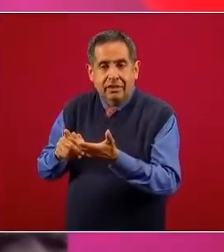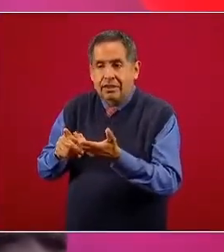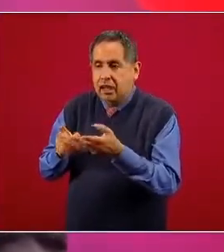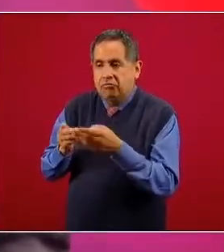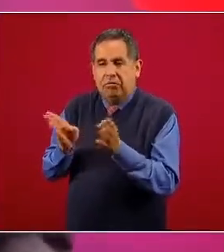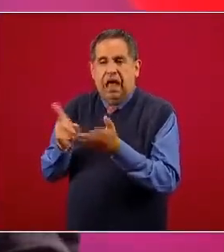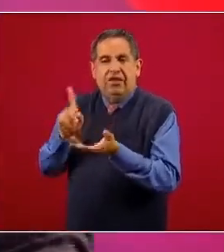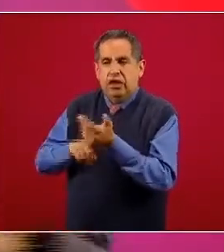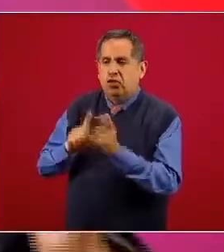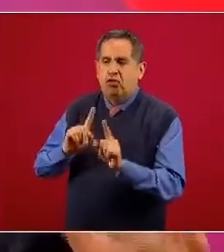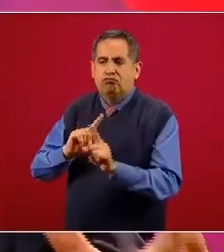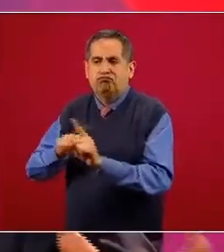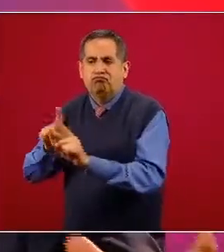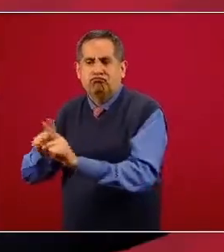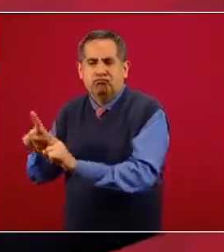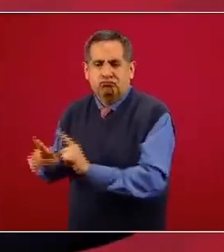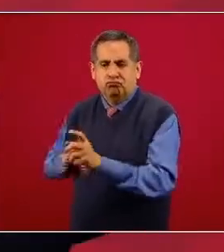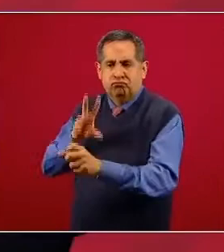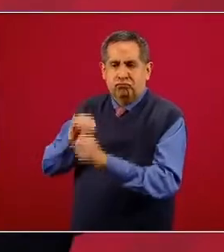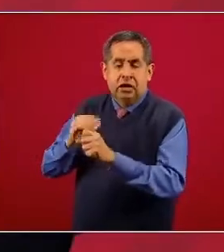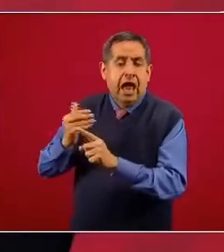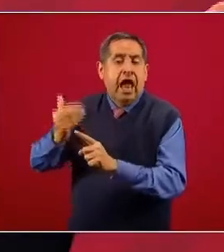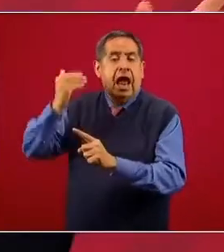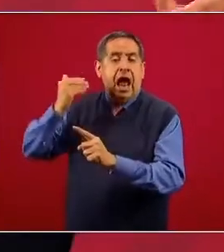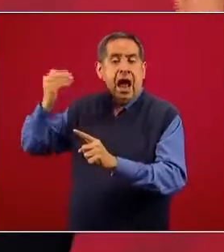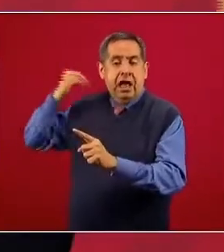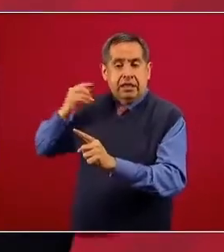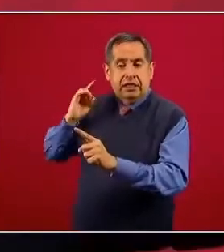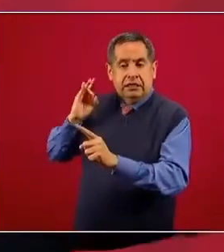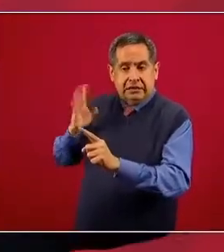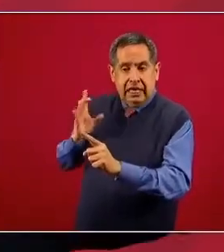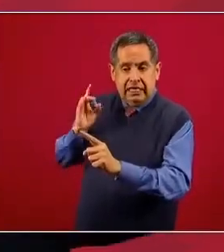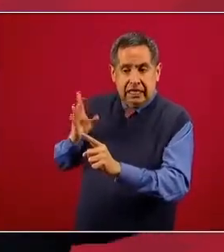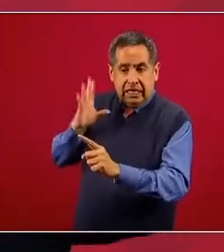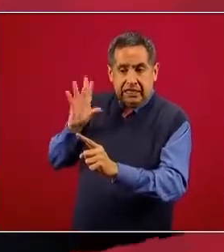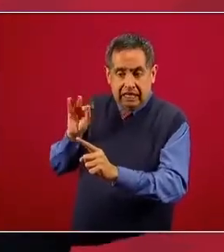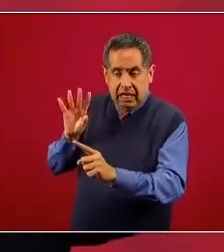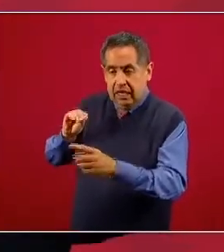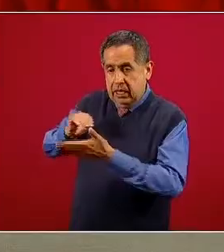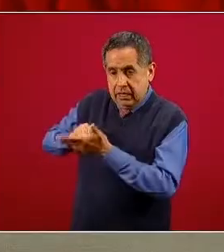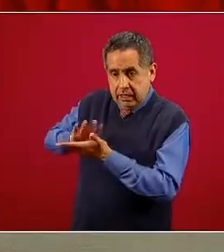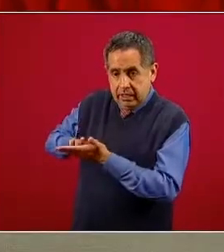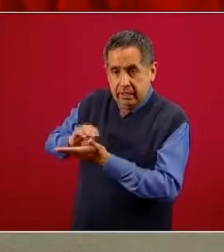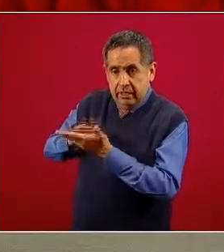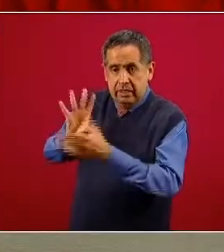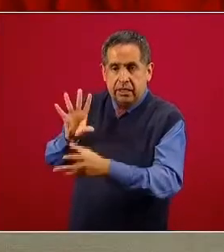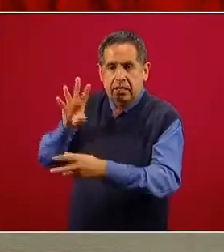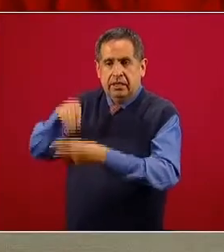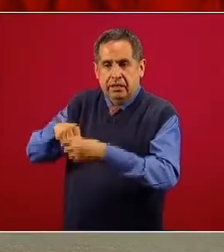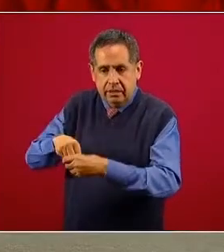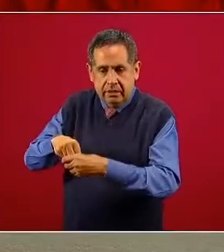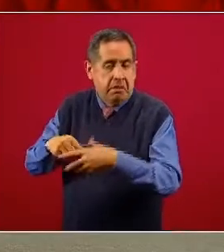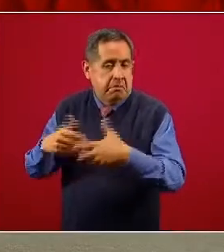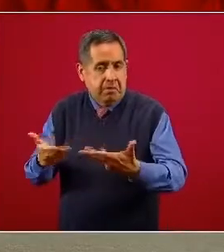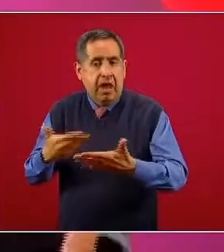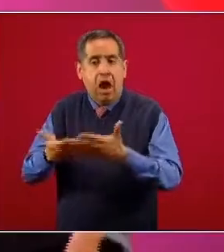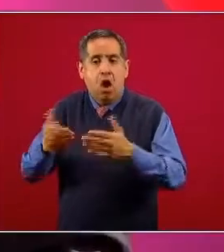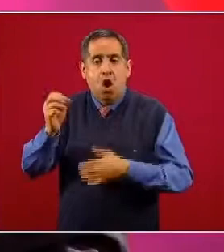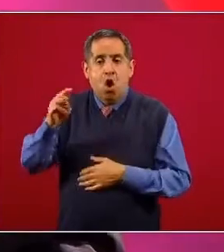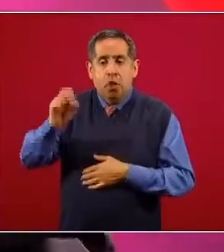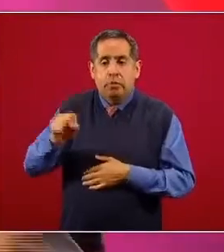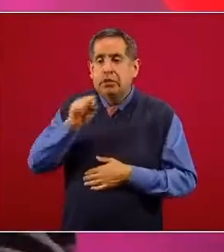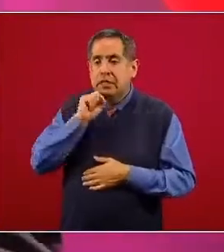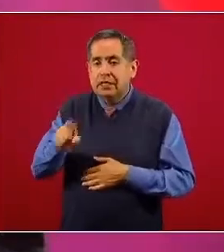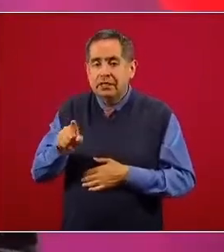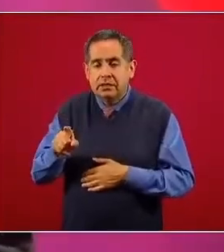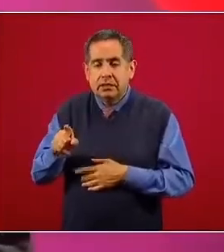disparidad, de diferencia respecto a los virus que fueron observados en el año en que fueron documentados. Y lo que hace la Organización Mundial de la Salud